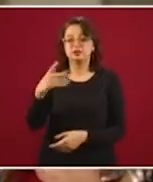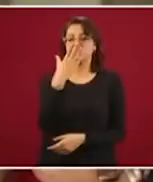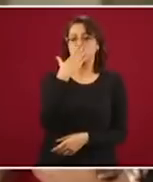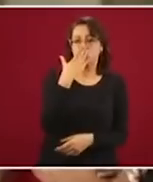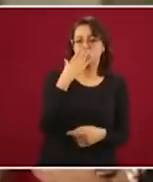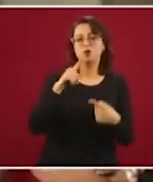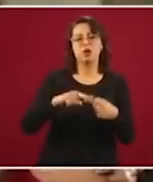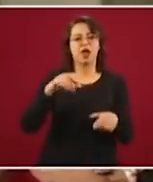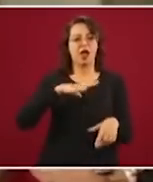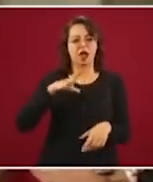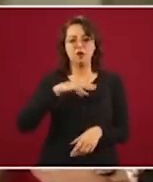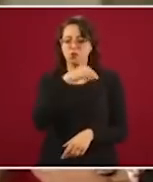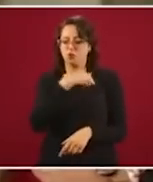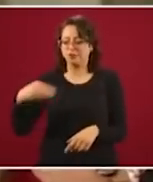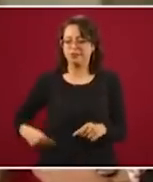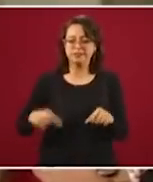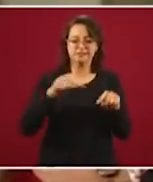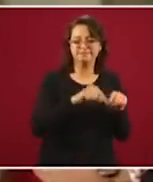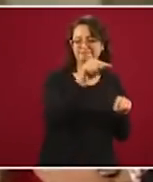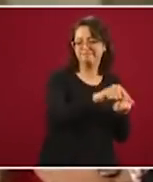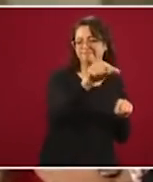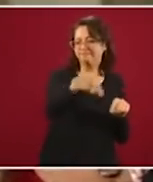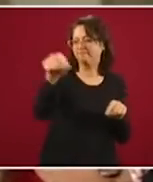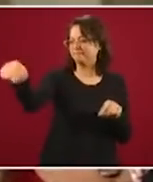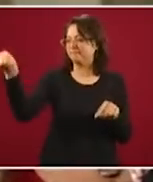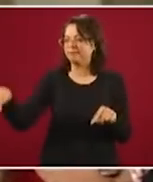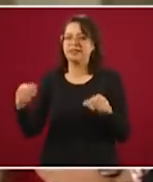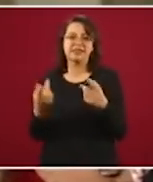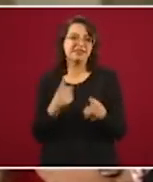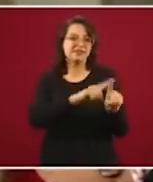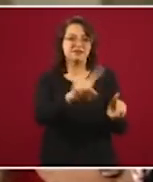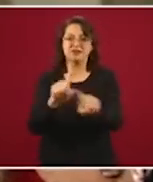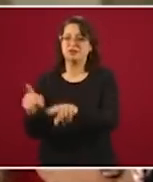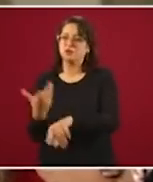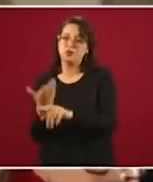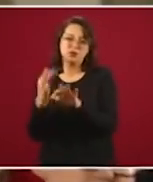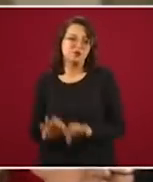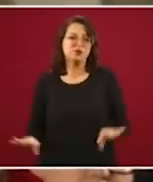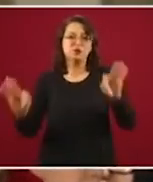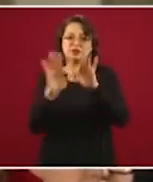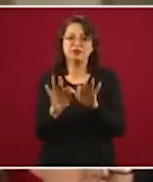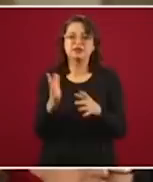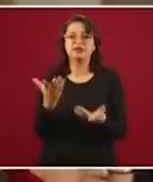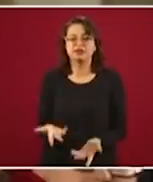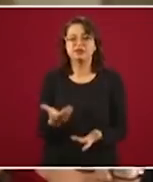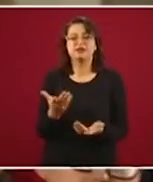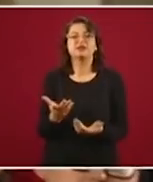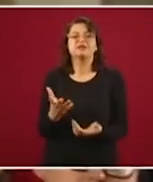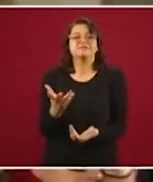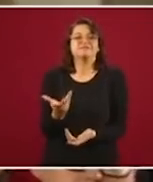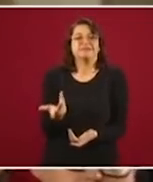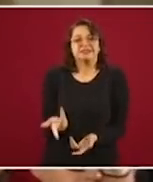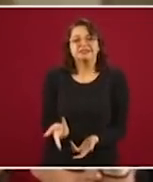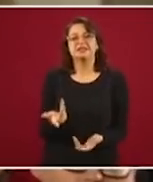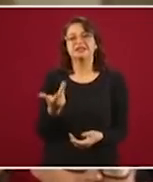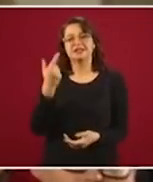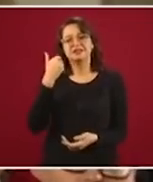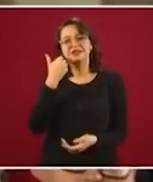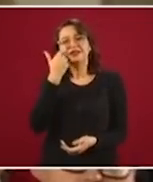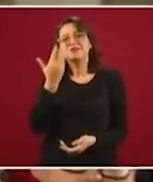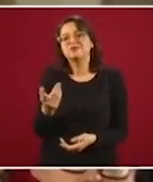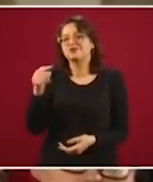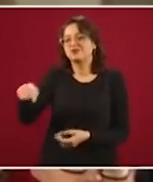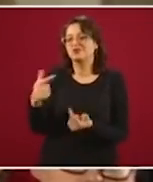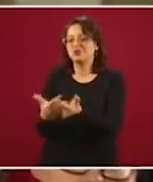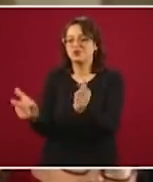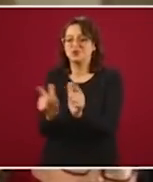Puerto Peñasco, Caborca, Agua Prieta, Nogales, Magdalena, entre otros municipios. Y bueno, se trata de una liga